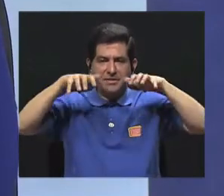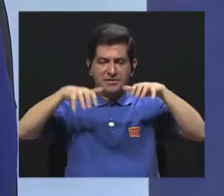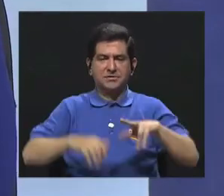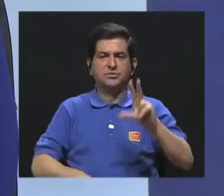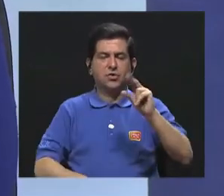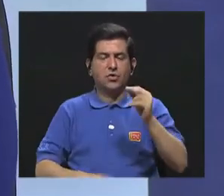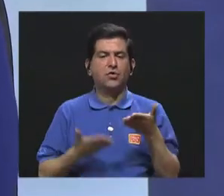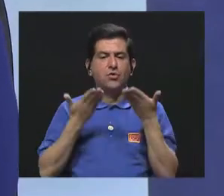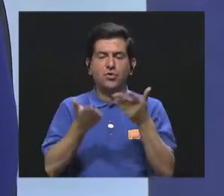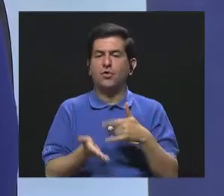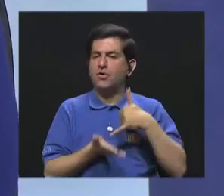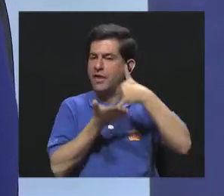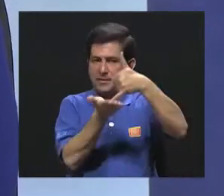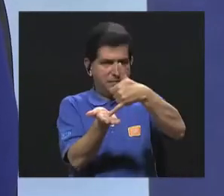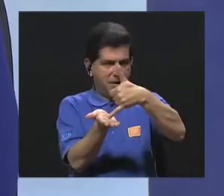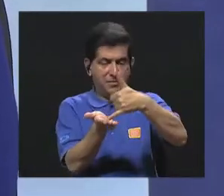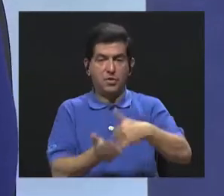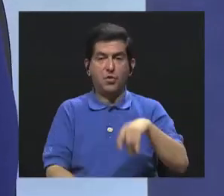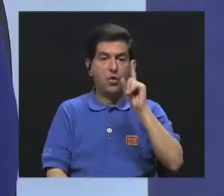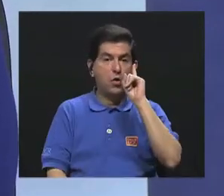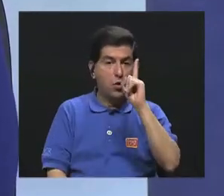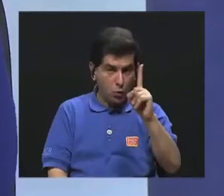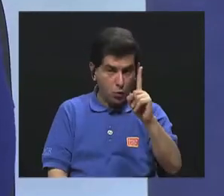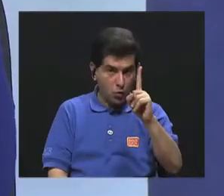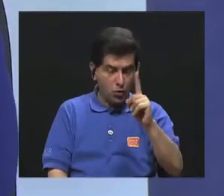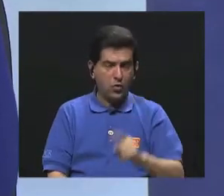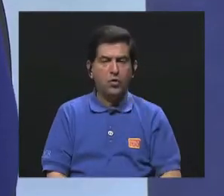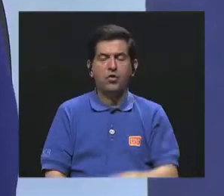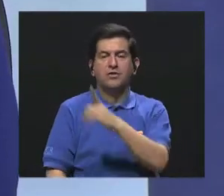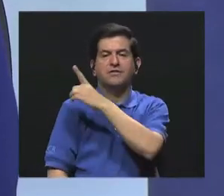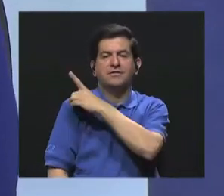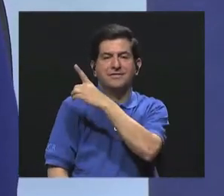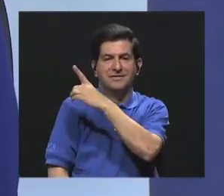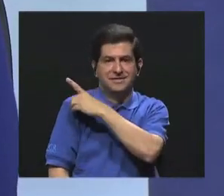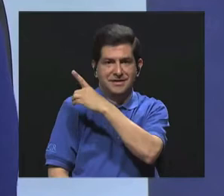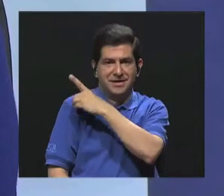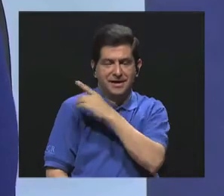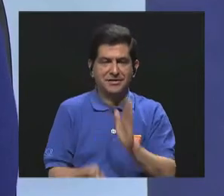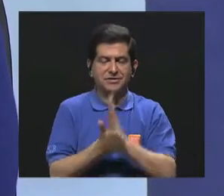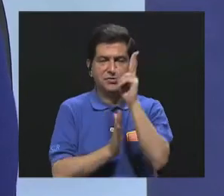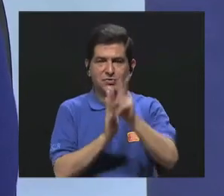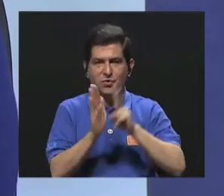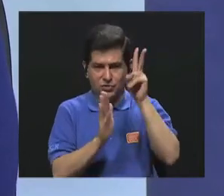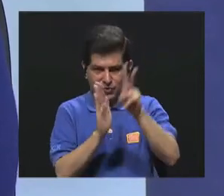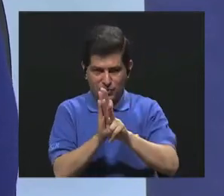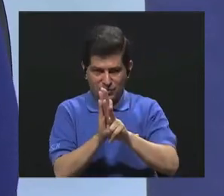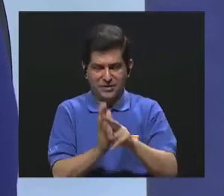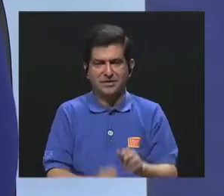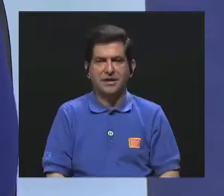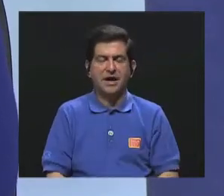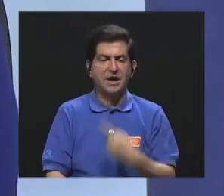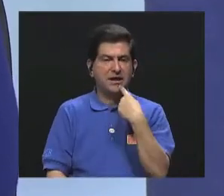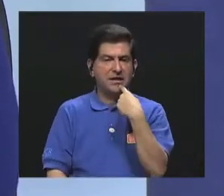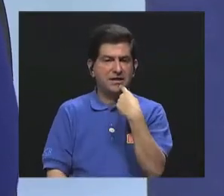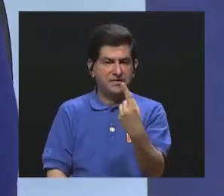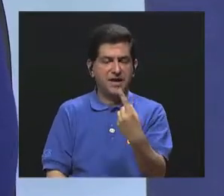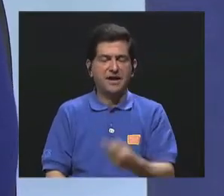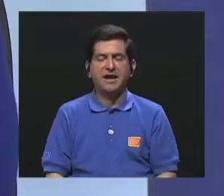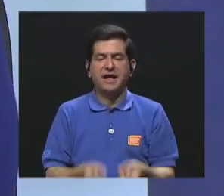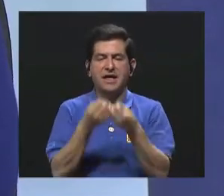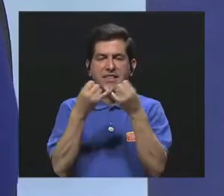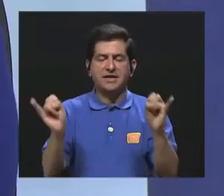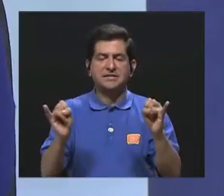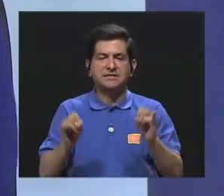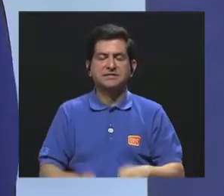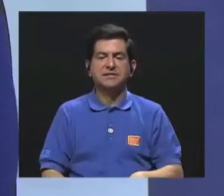público de no dar ciertos premios. Y uno de esos, bueno, la dirección del documental, que se declaró desierta. Sin